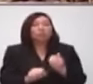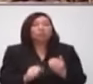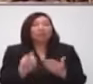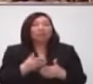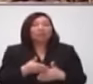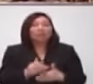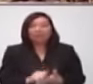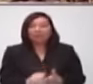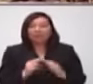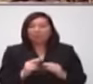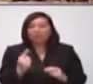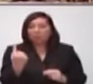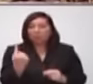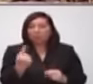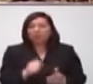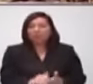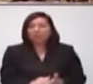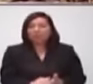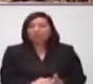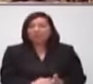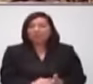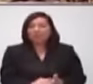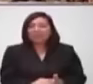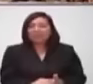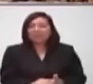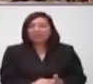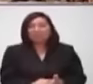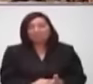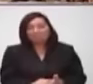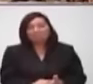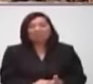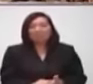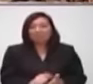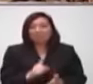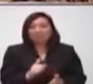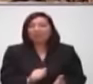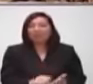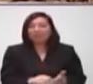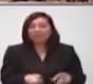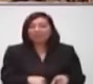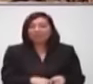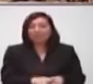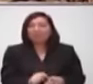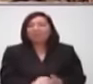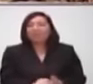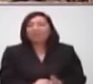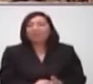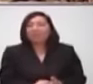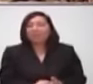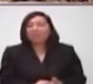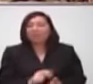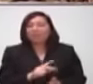a través de la línea 1 del tren. Estamos, luego se me ha preguntado también, hay unas distintas preguntas sobre